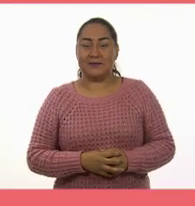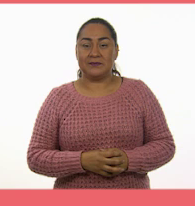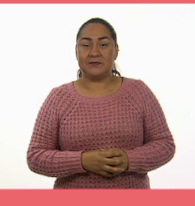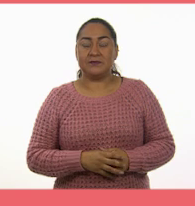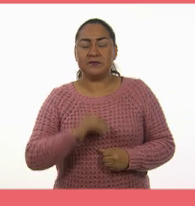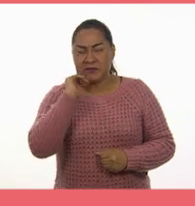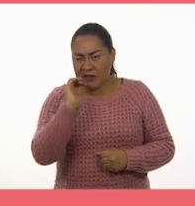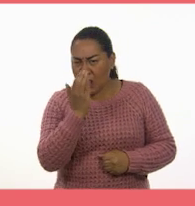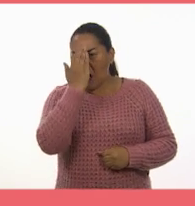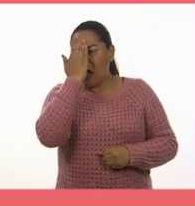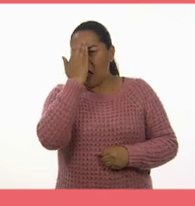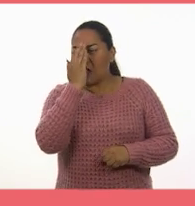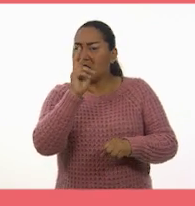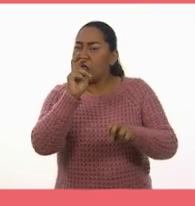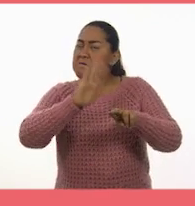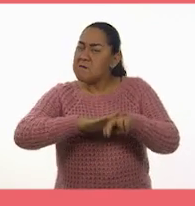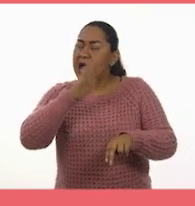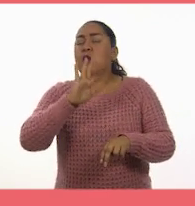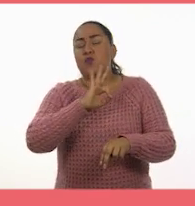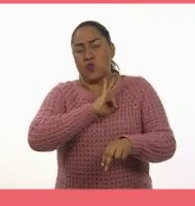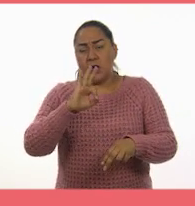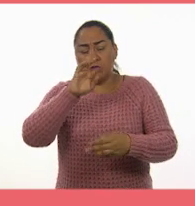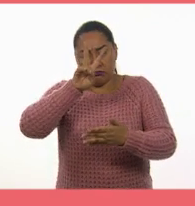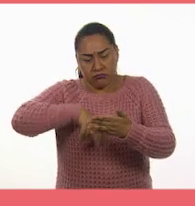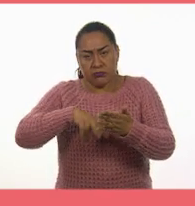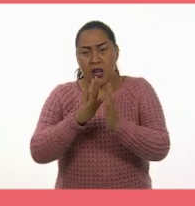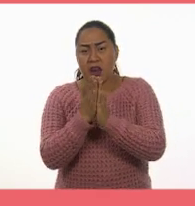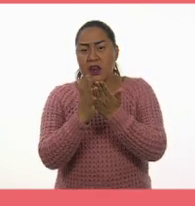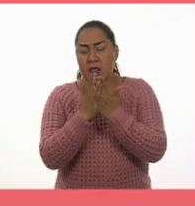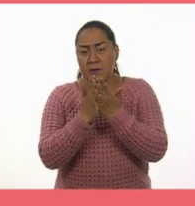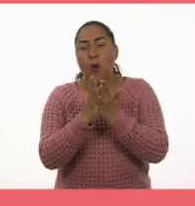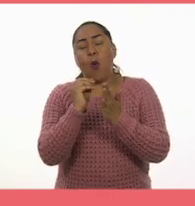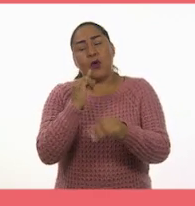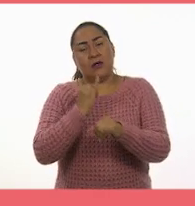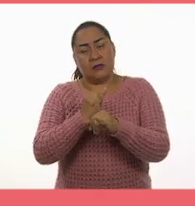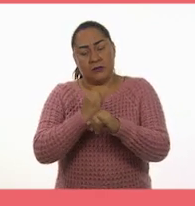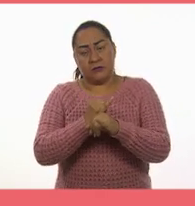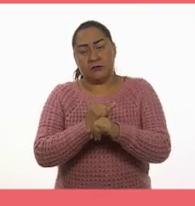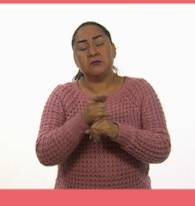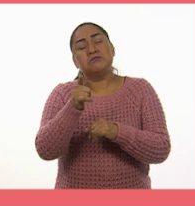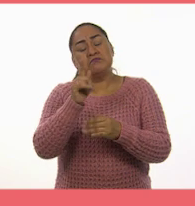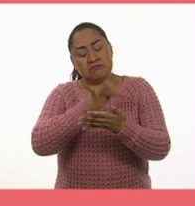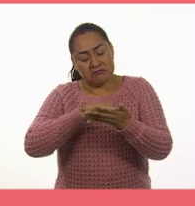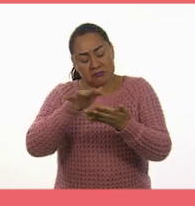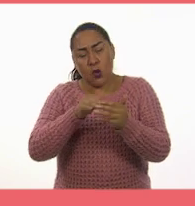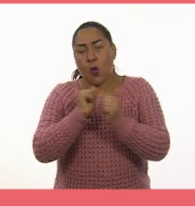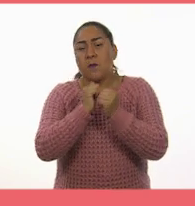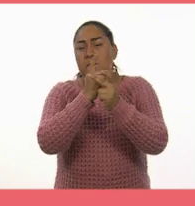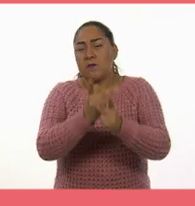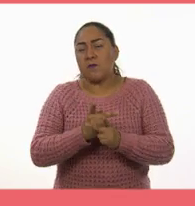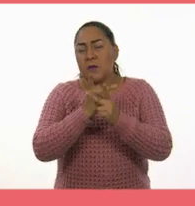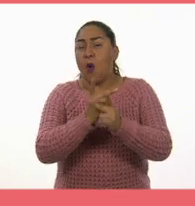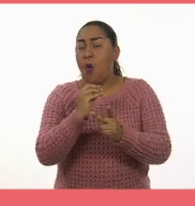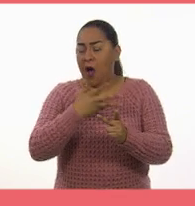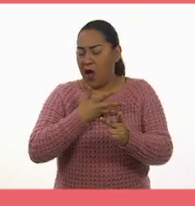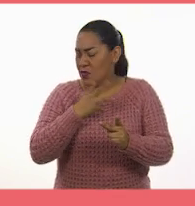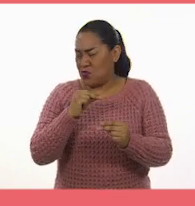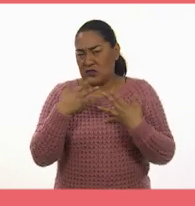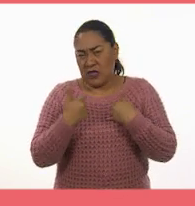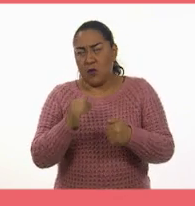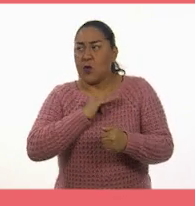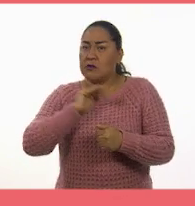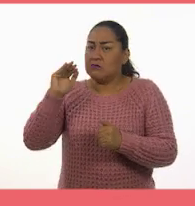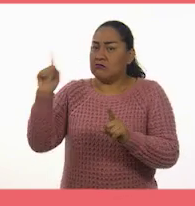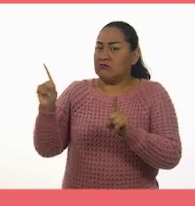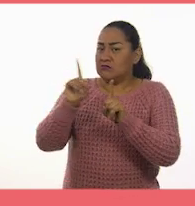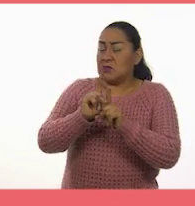Para conocer más del tema, puedes consultar algún libro en tu casa o en internet. Lee con paciencia y pide ayuda a un adulto si algo no entiendes o